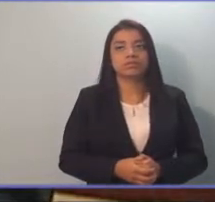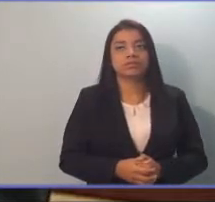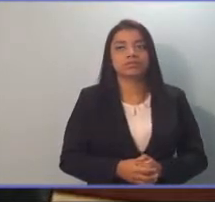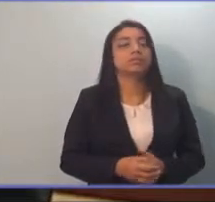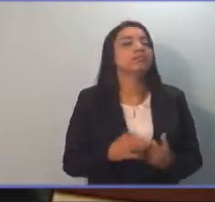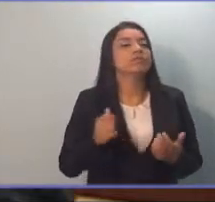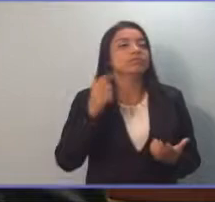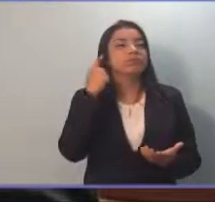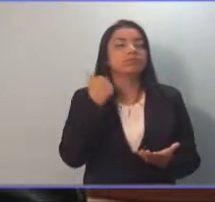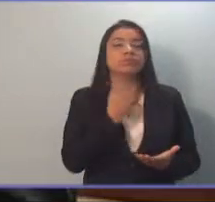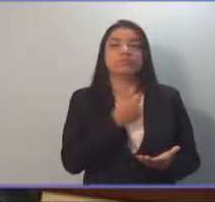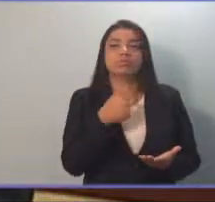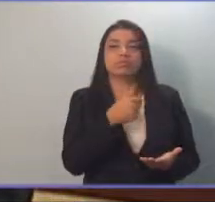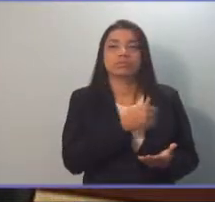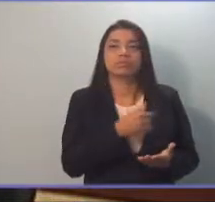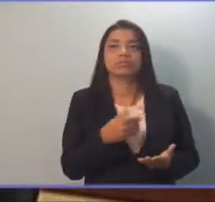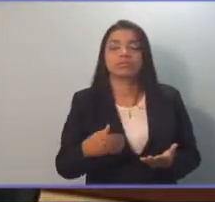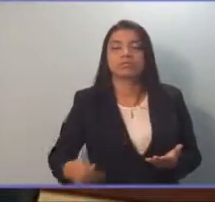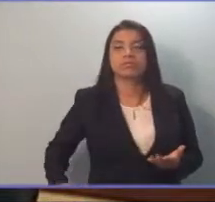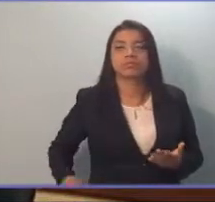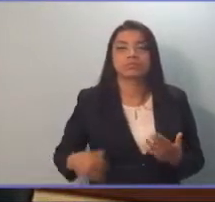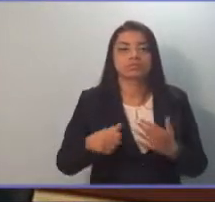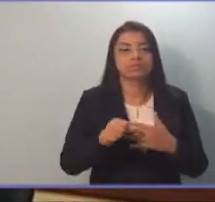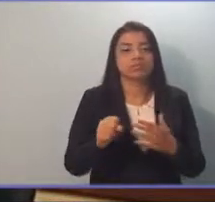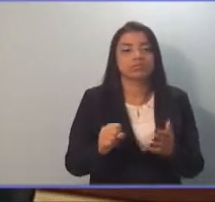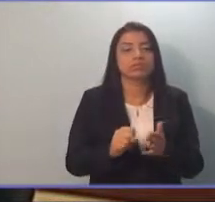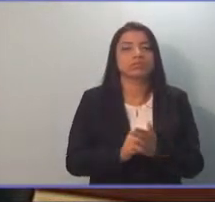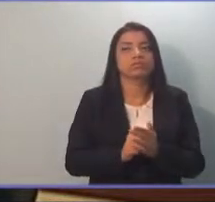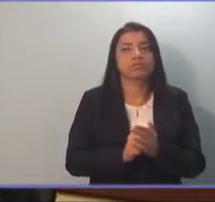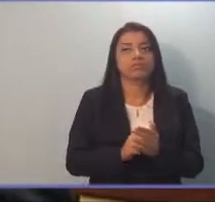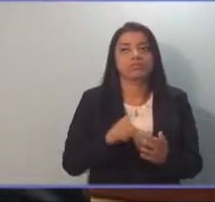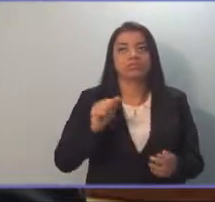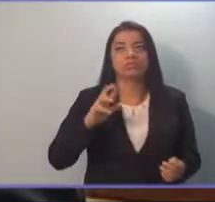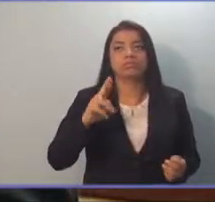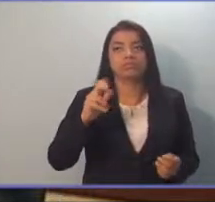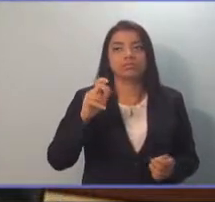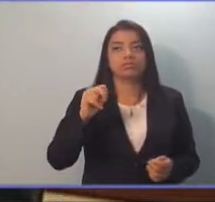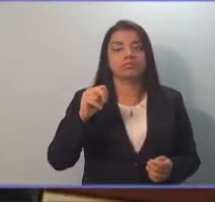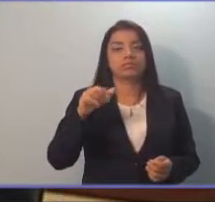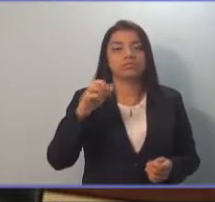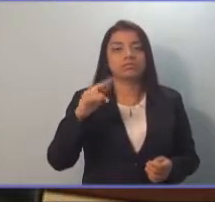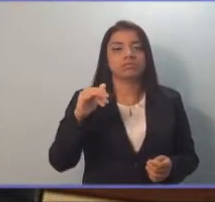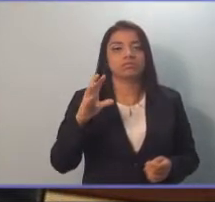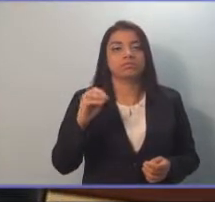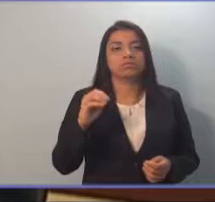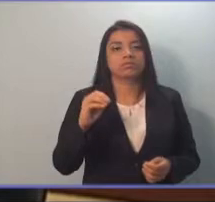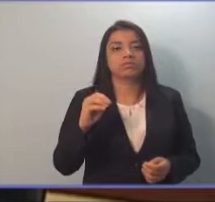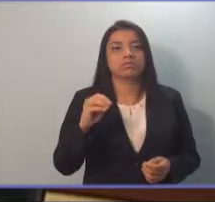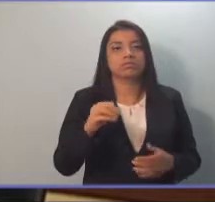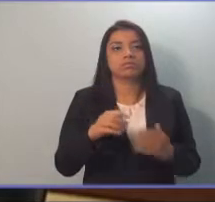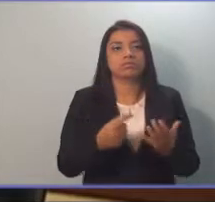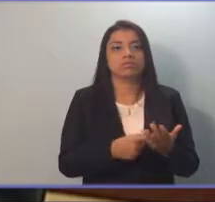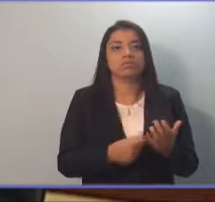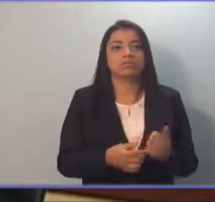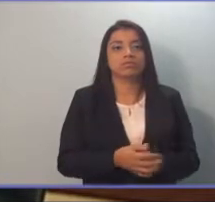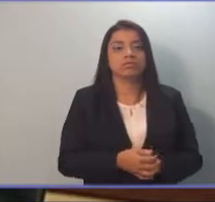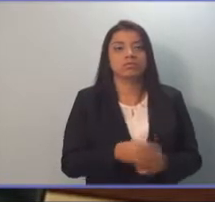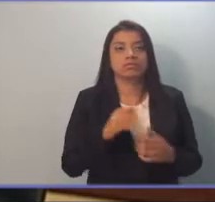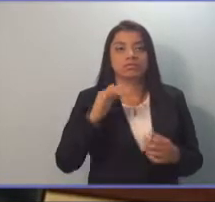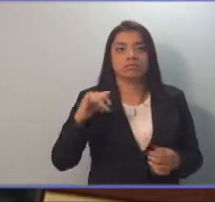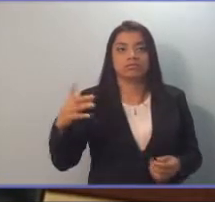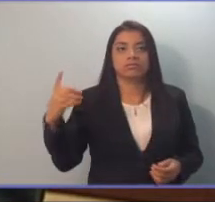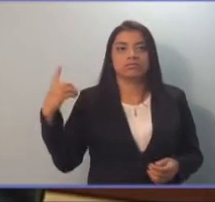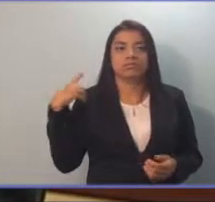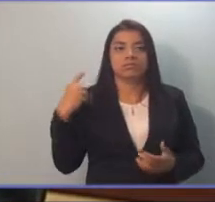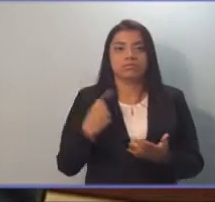Señor presidente de la Honorable Asamblea Legislativa, doctor Norman Quijano. Señoras y señores diputados de la Junta